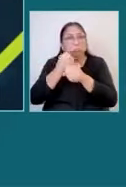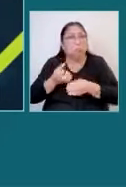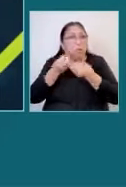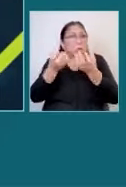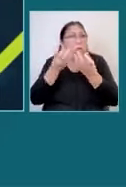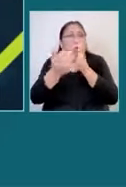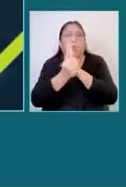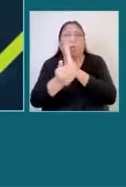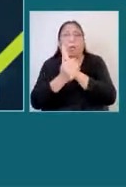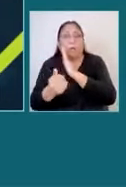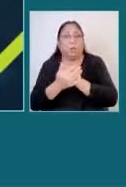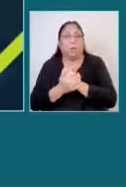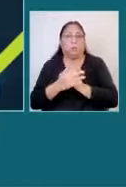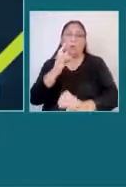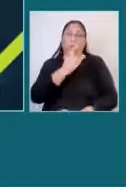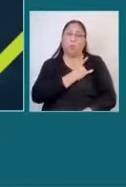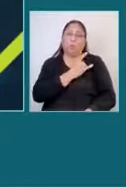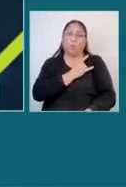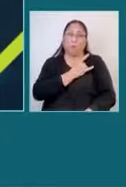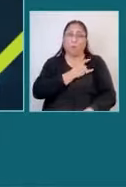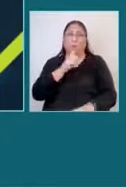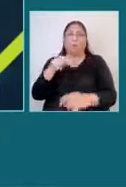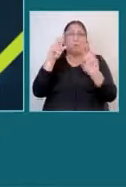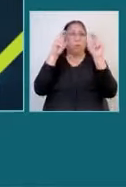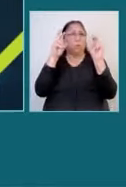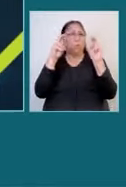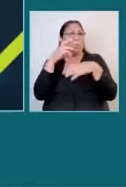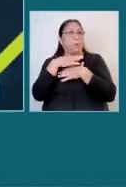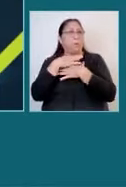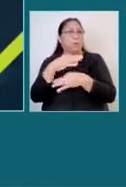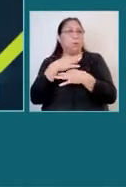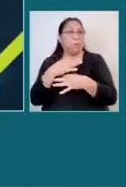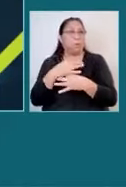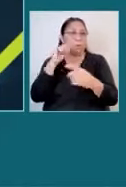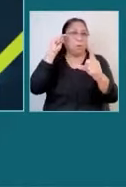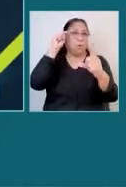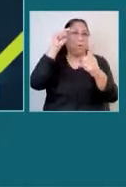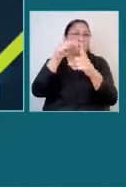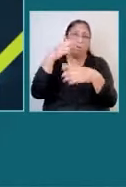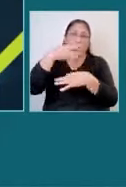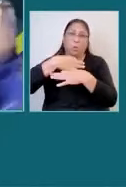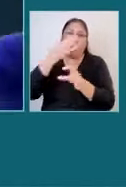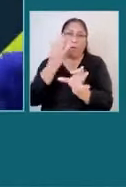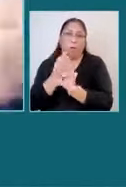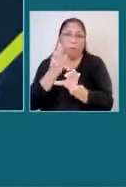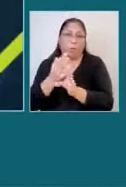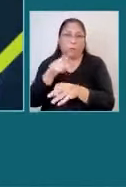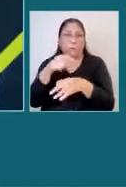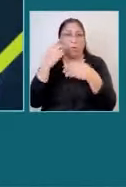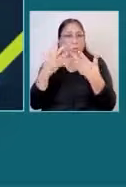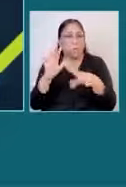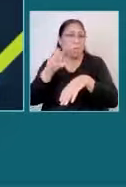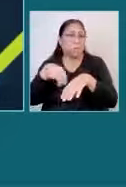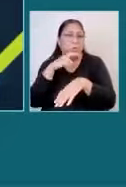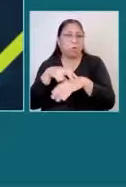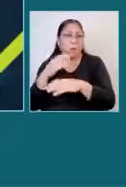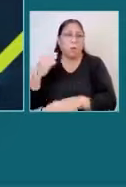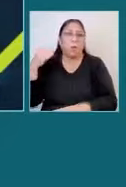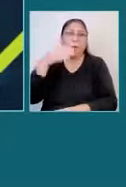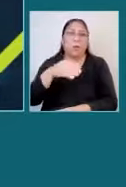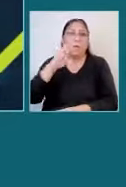desde la universidad, hay un tema muy interesante, ¿no? En el sentido de la formación. Ya es muy común ir a sesiones del